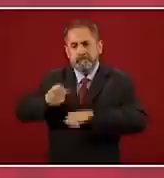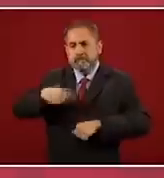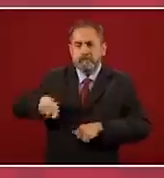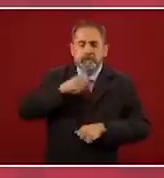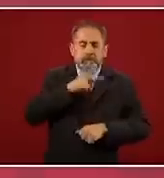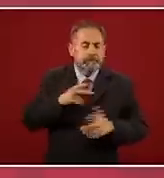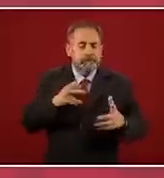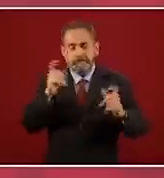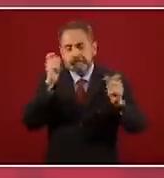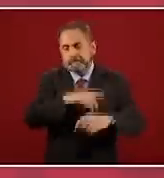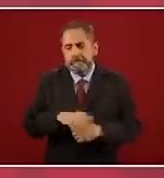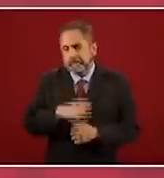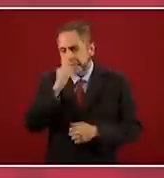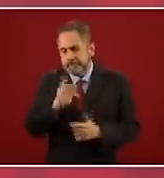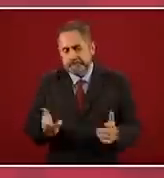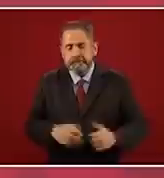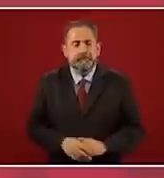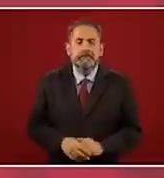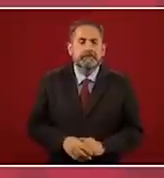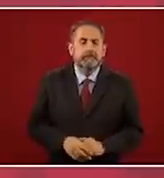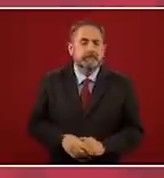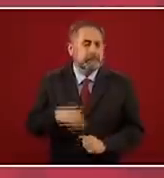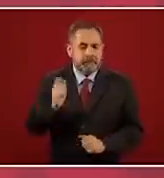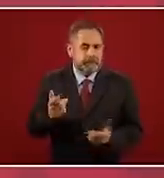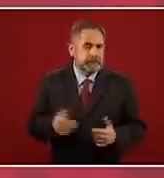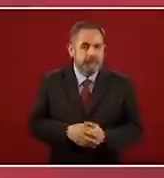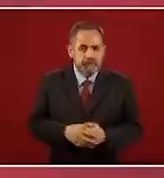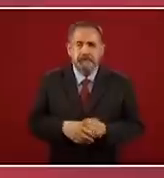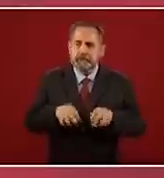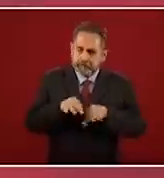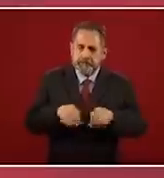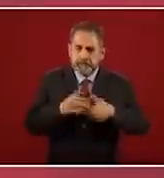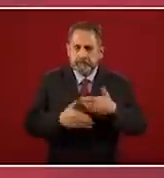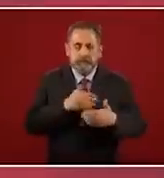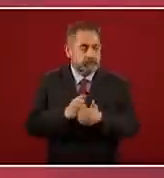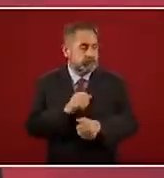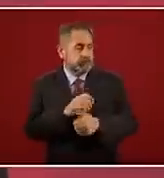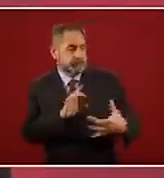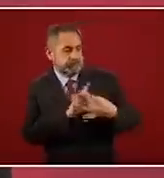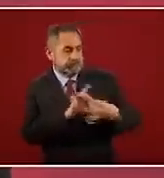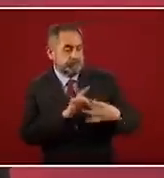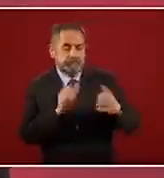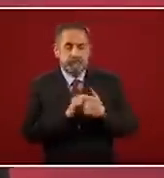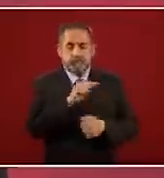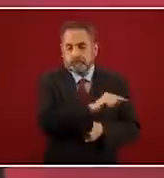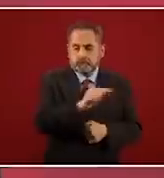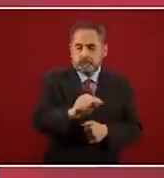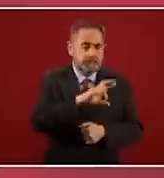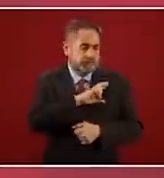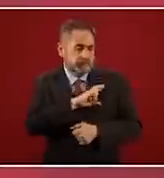hubiese sido posible. Entonces, estamos trabajando de manera coordinada con el sector